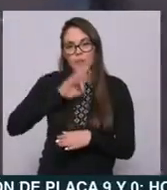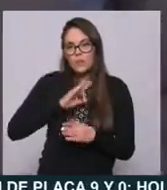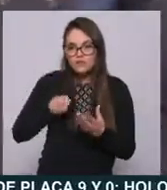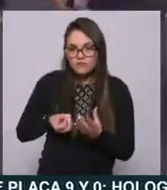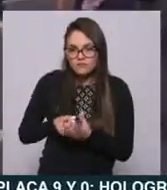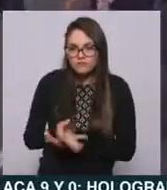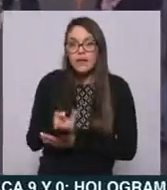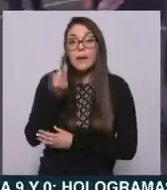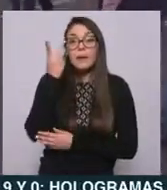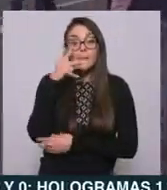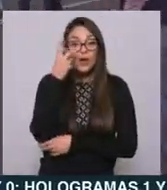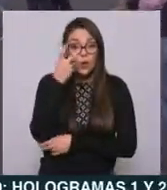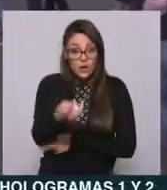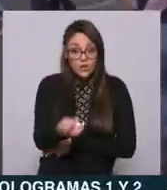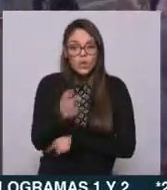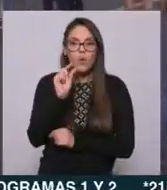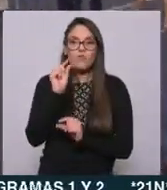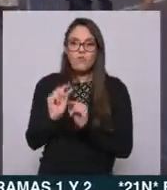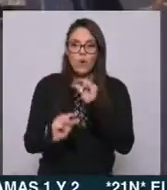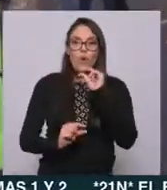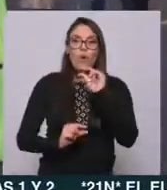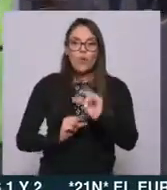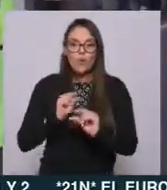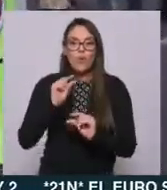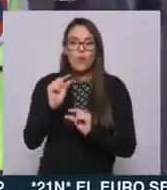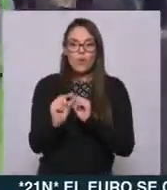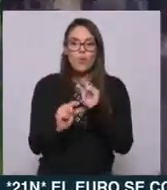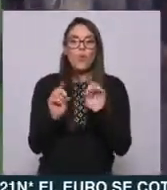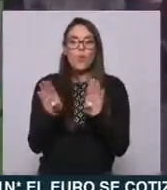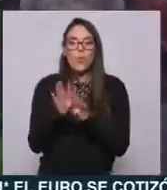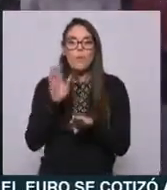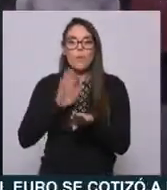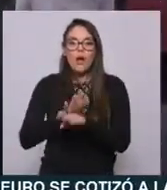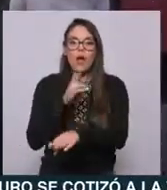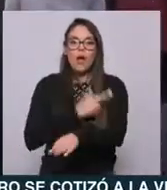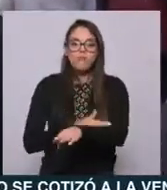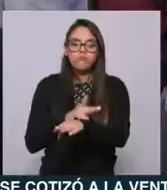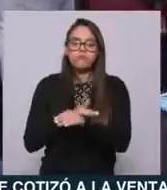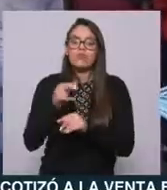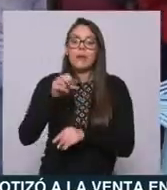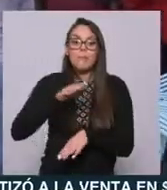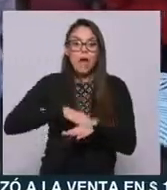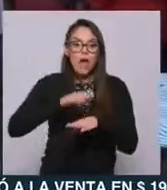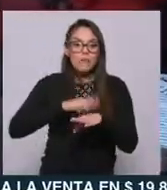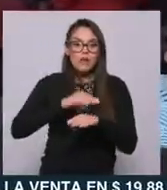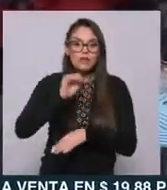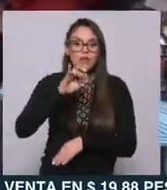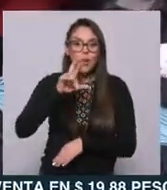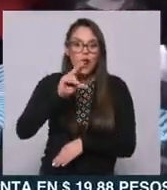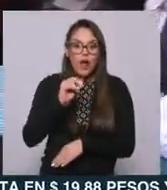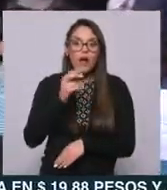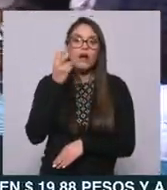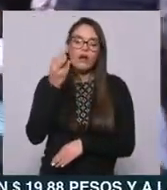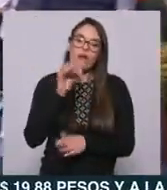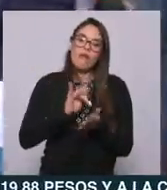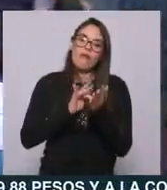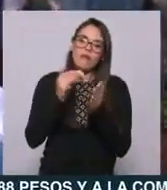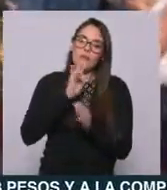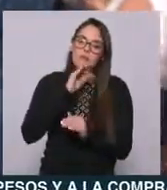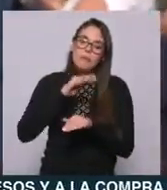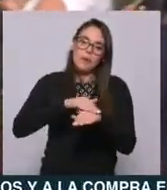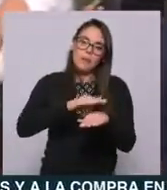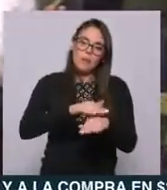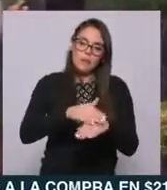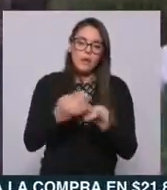todo eso lo vamos a ir salvando, te digo, a medida que vamos haciendo más simulacros, como tú decías, y como la propia doctora Sheinbaum planteó